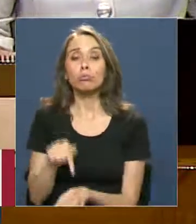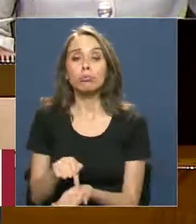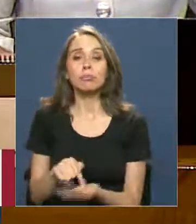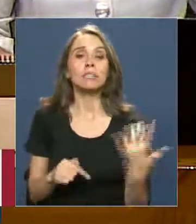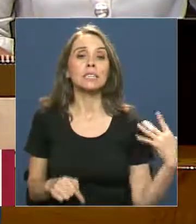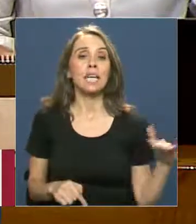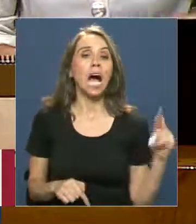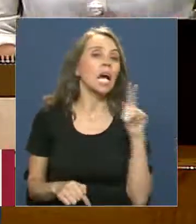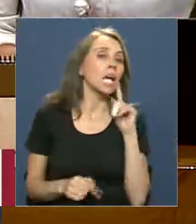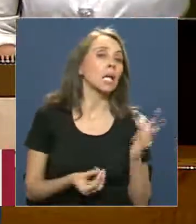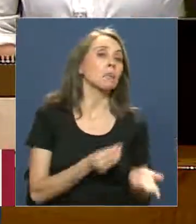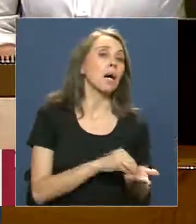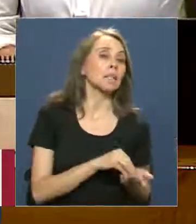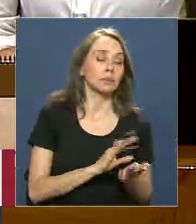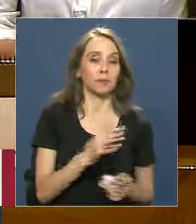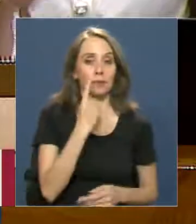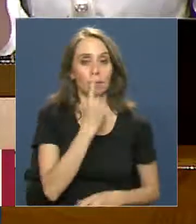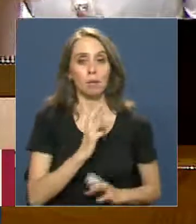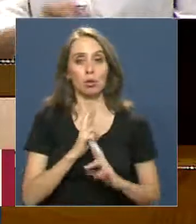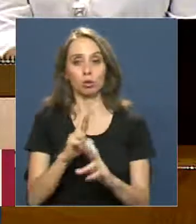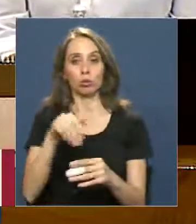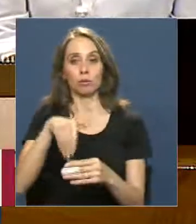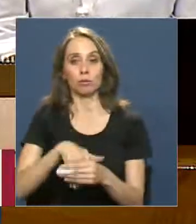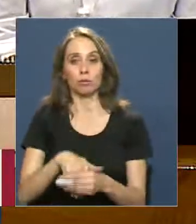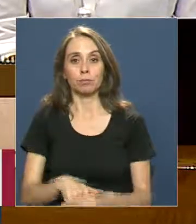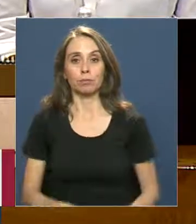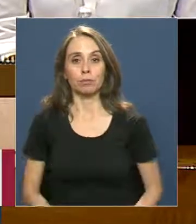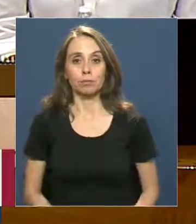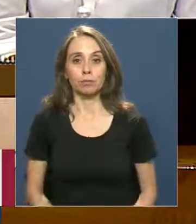Ya, ¿quién más? Resultado de la votación.